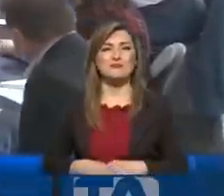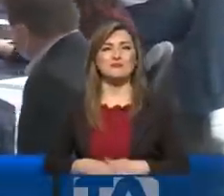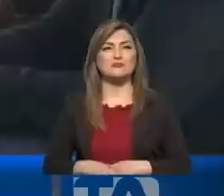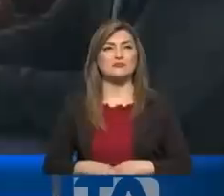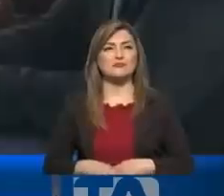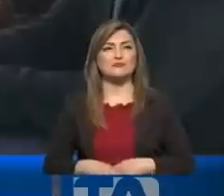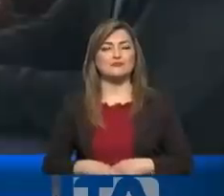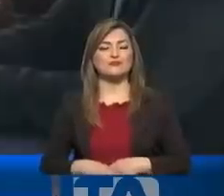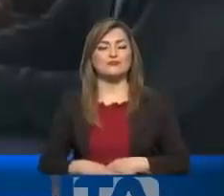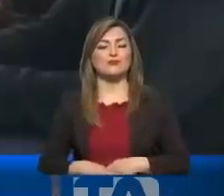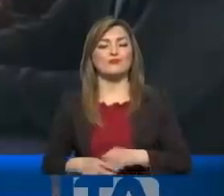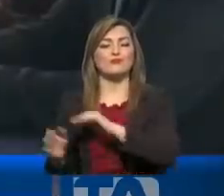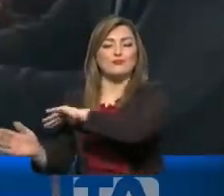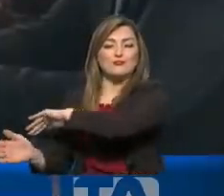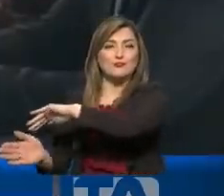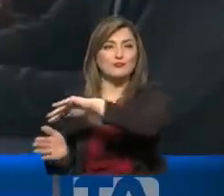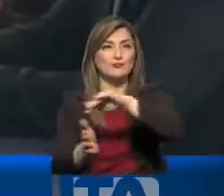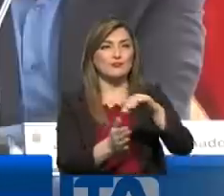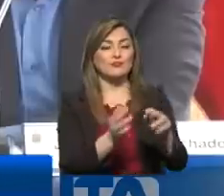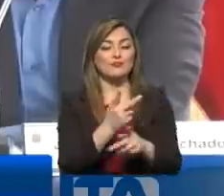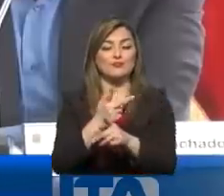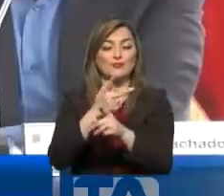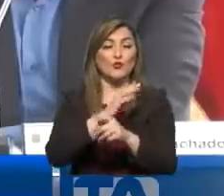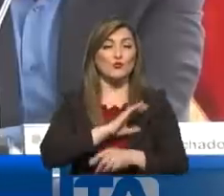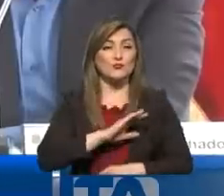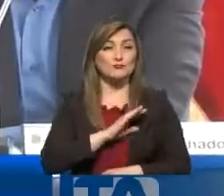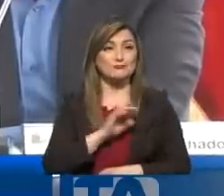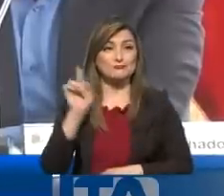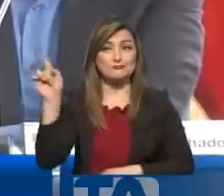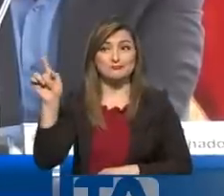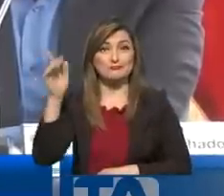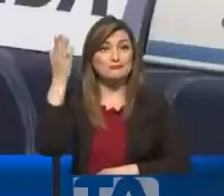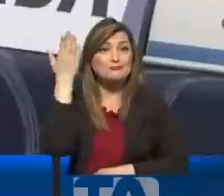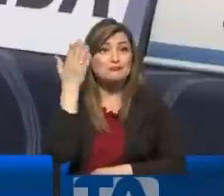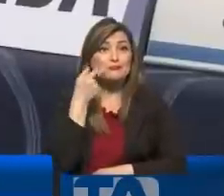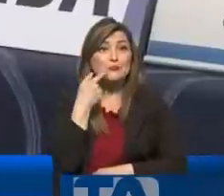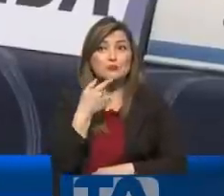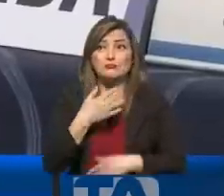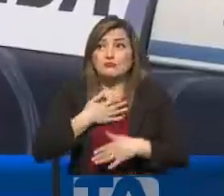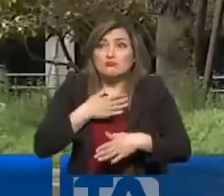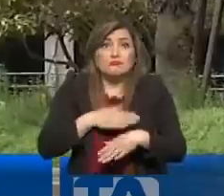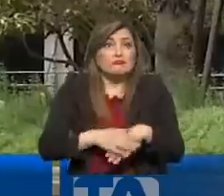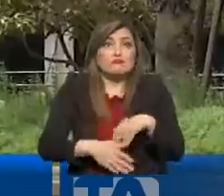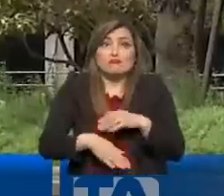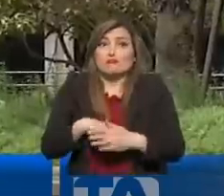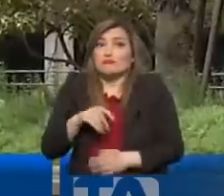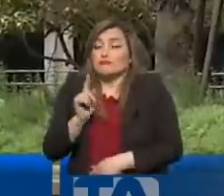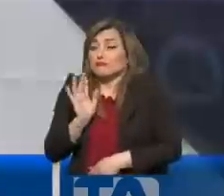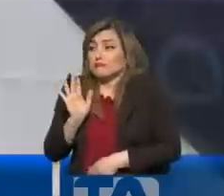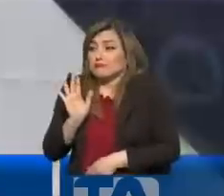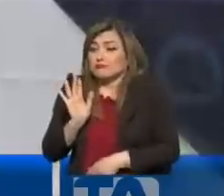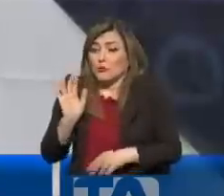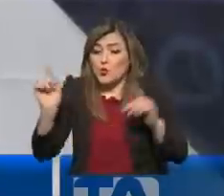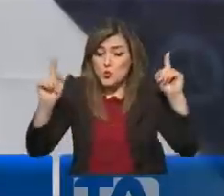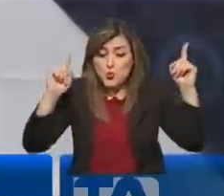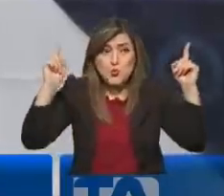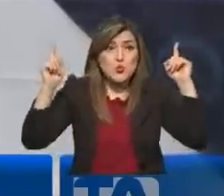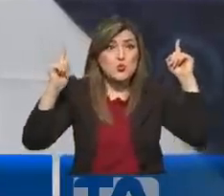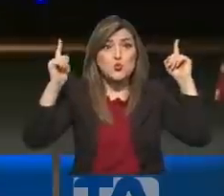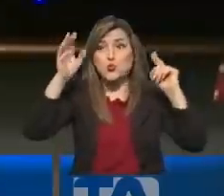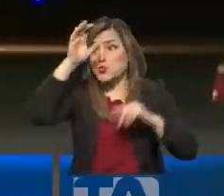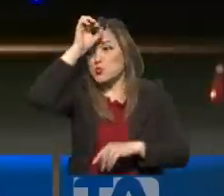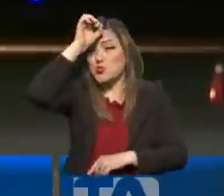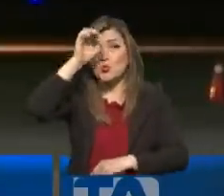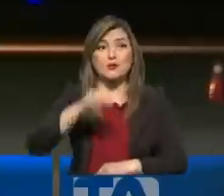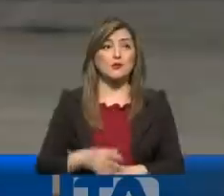En el Consejo Municipal es casi insostenible la versión del alcalde Jorge Yunda, quien intenta, sin éxito, desentenderse de los asuntos de la ciudad,